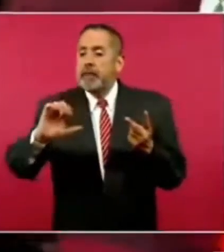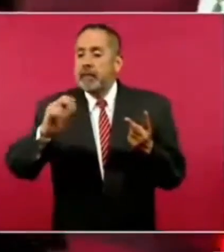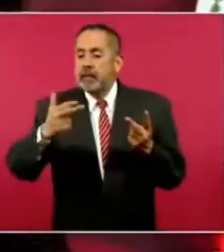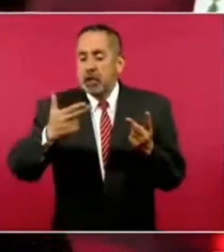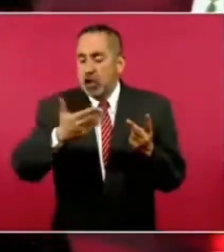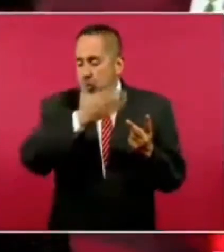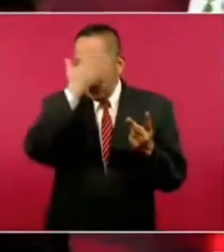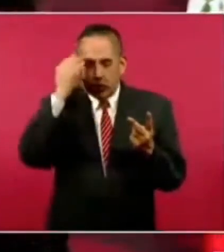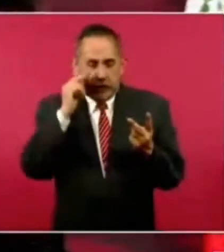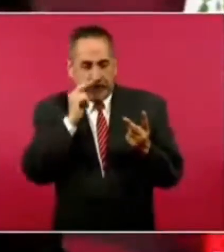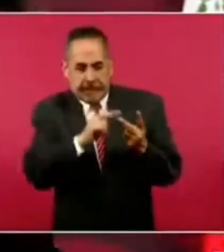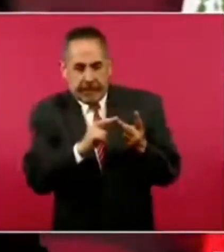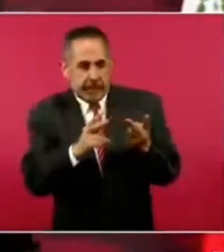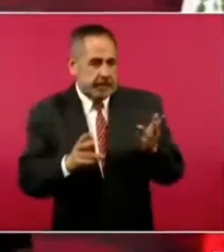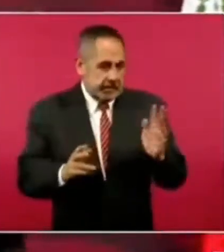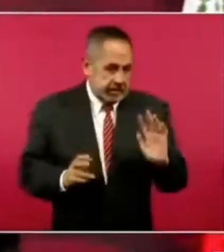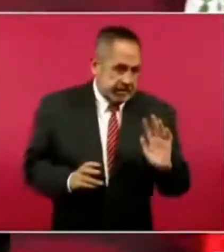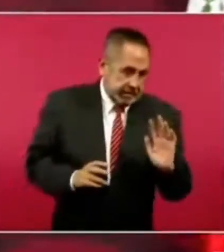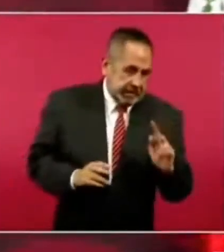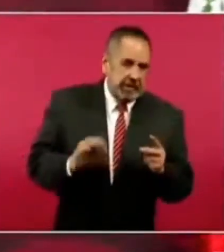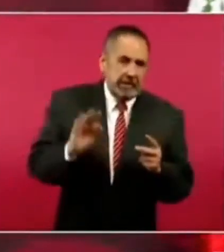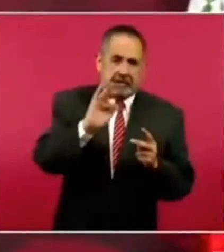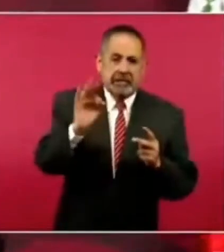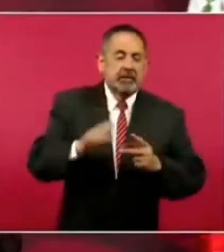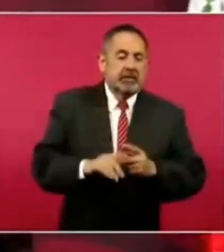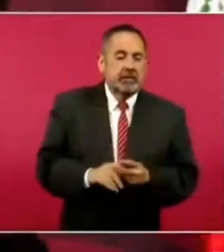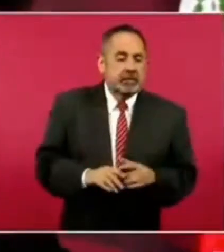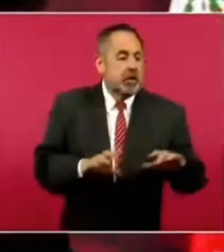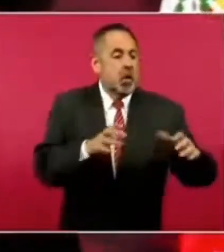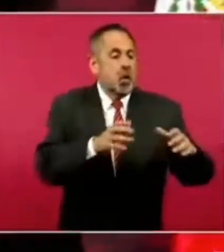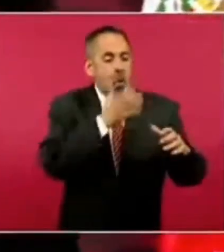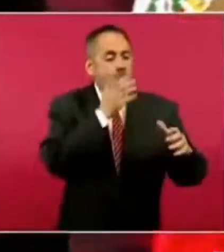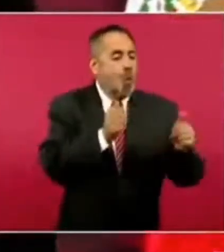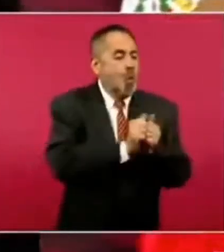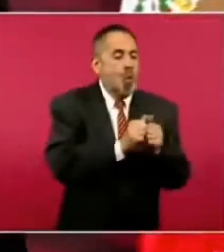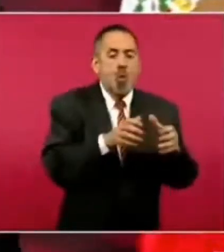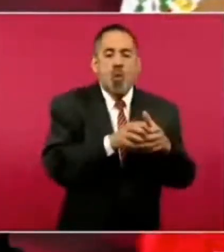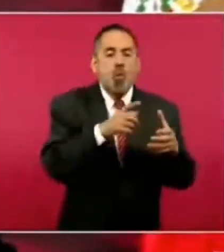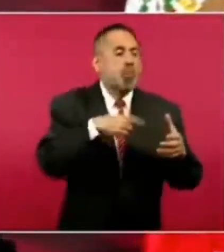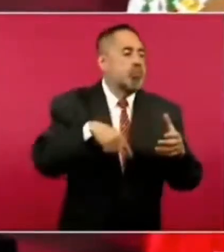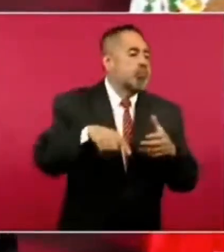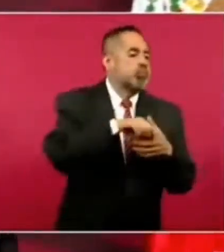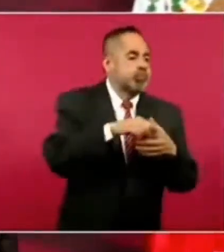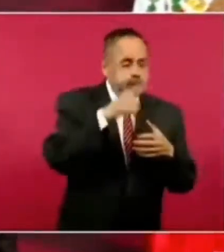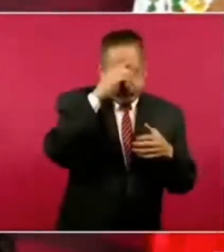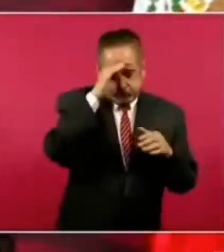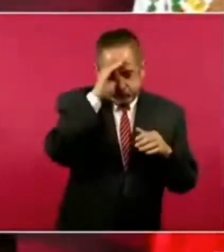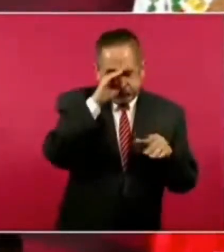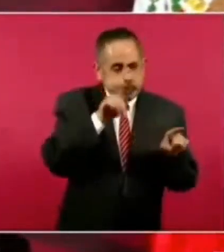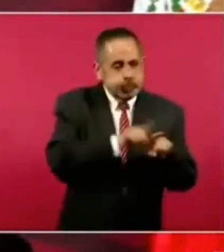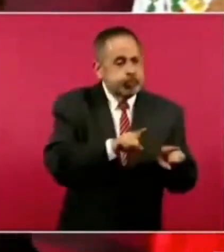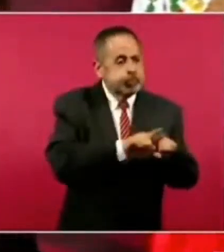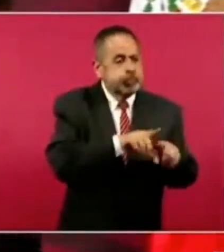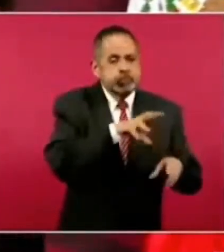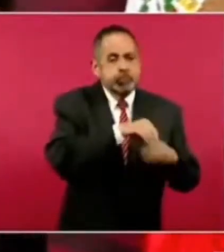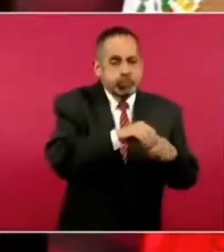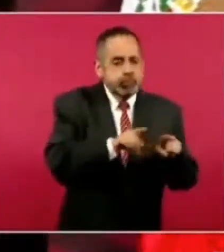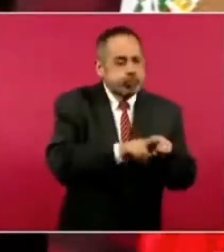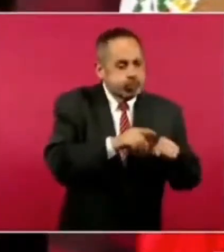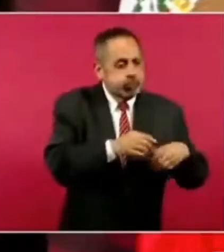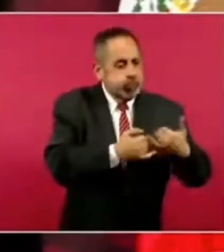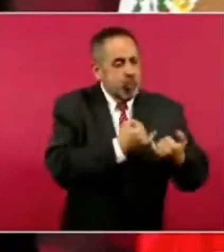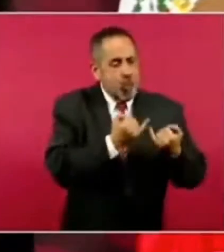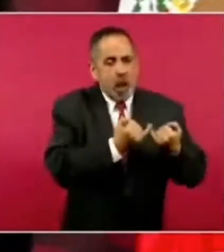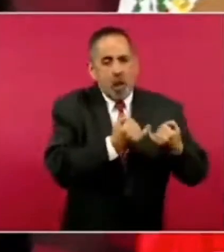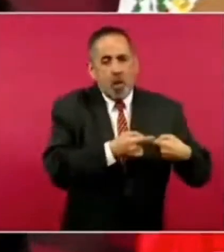Así como el dinero llama dinero, el pensamiento conservador llama al pensamiento conservador,